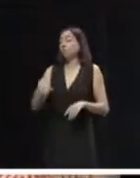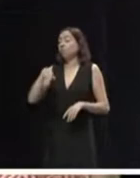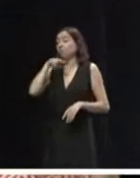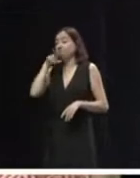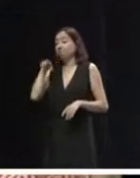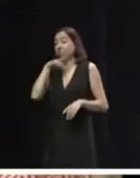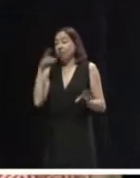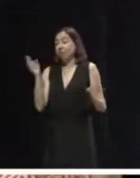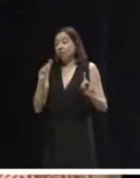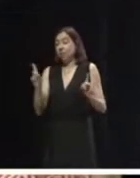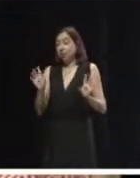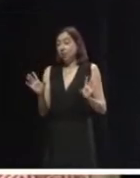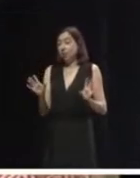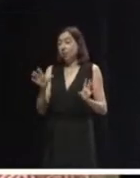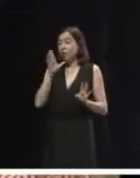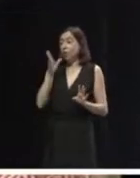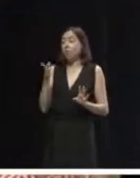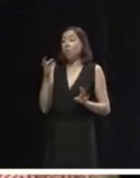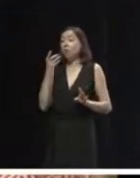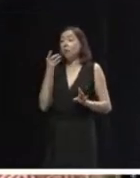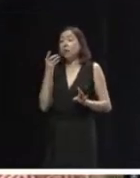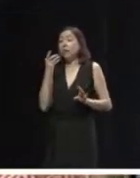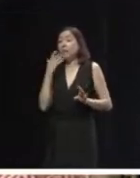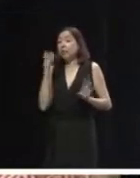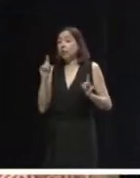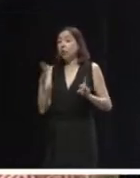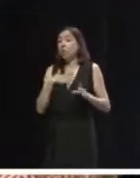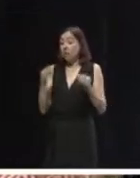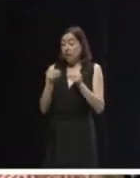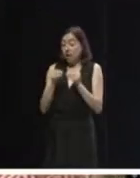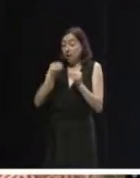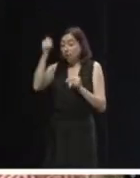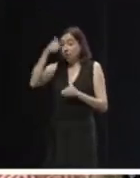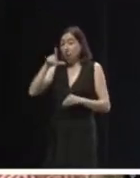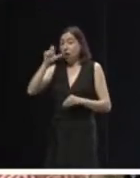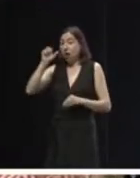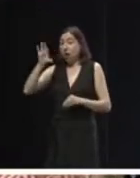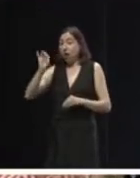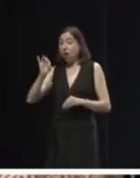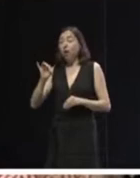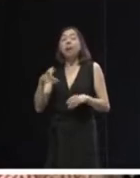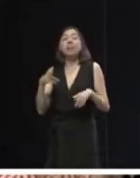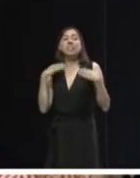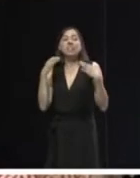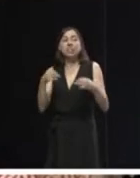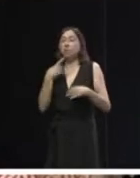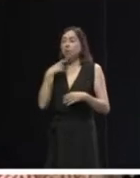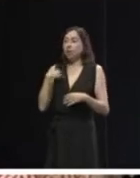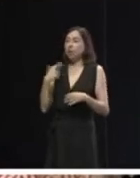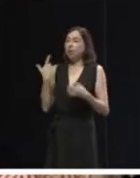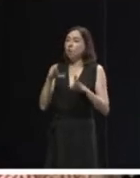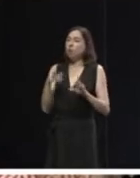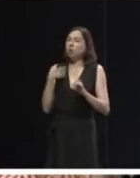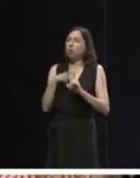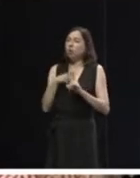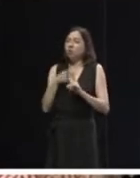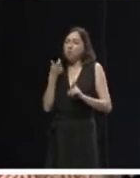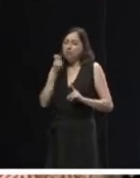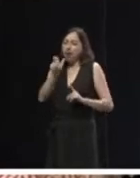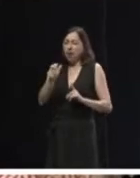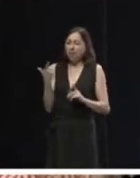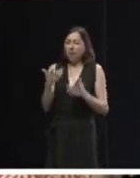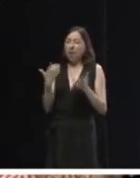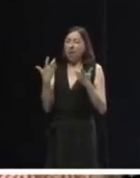no les voy a hablar, pues si no, mi sobrino Leo siempre me insiste cada vez que hago un comentario, una palabra, función fática, dice, ya está hablando de